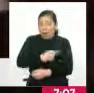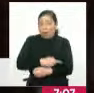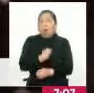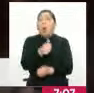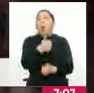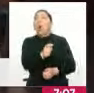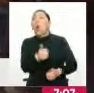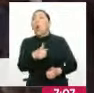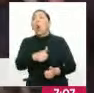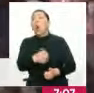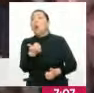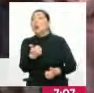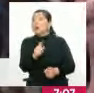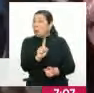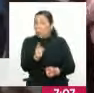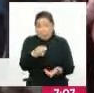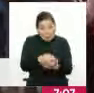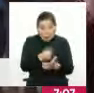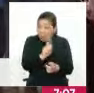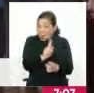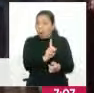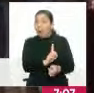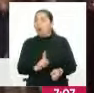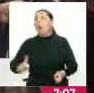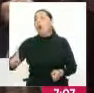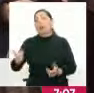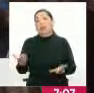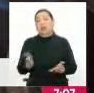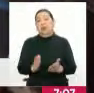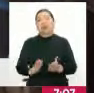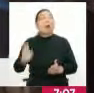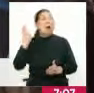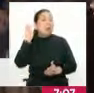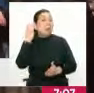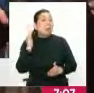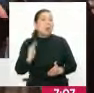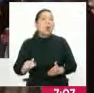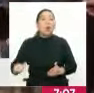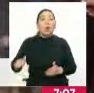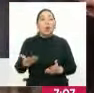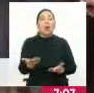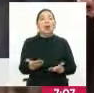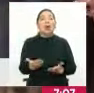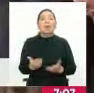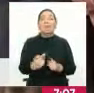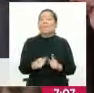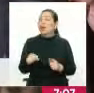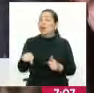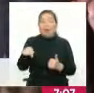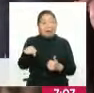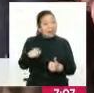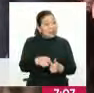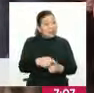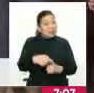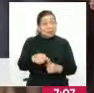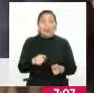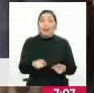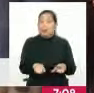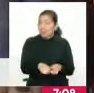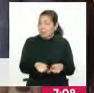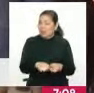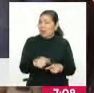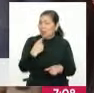rutas alternas. Su comunicado dice, Nicolás, tomen la avenida Javier Prado, tomen la avenida El Derby, pero lo que dicen los transportistas también